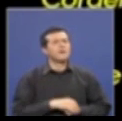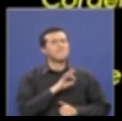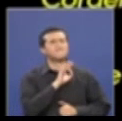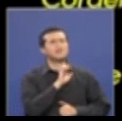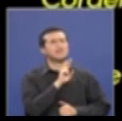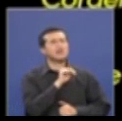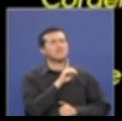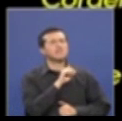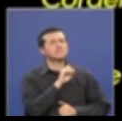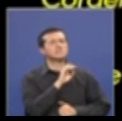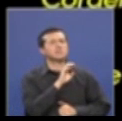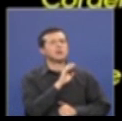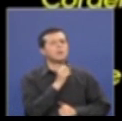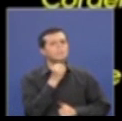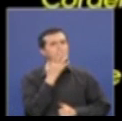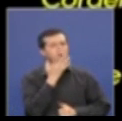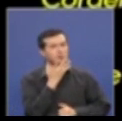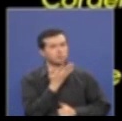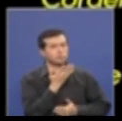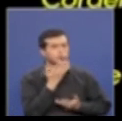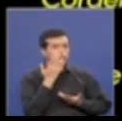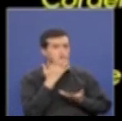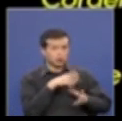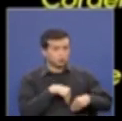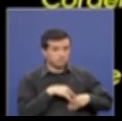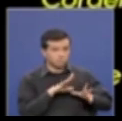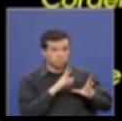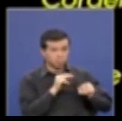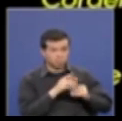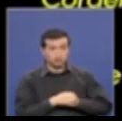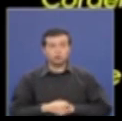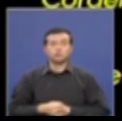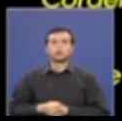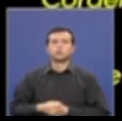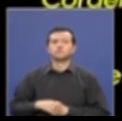Córdoba. Blasco no le aceptó, no quiso.